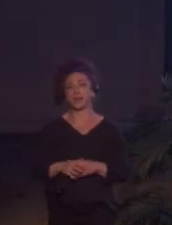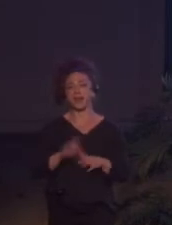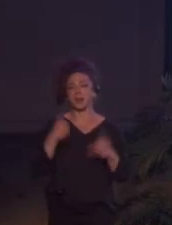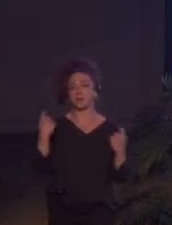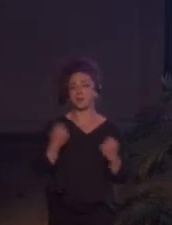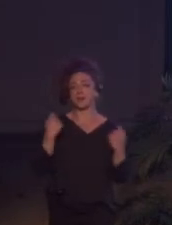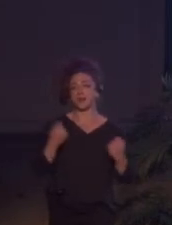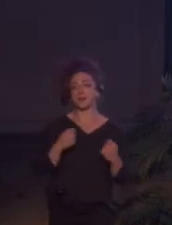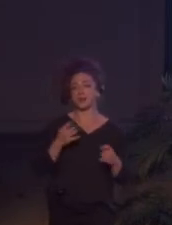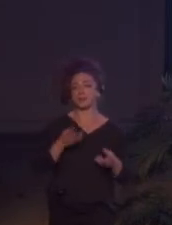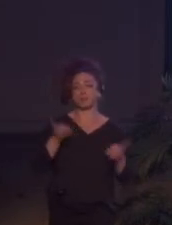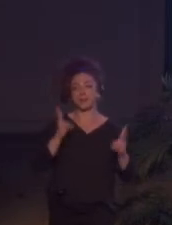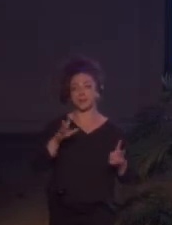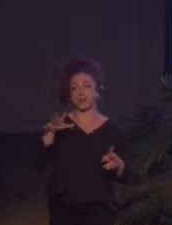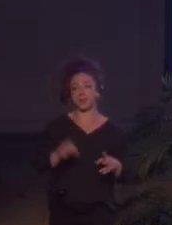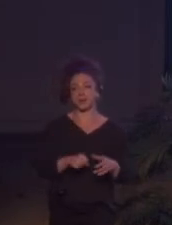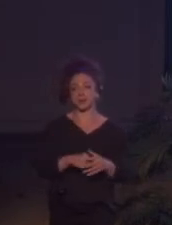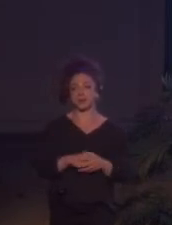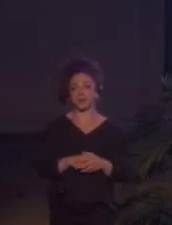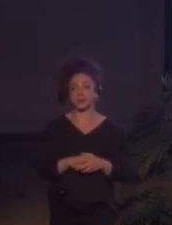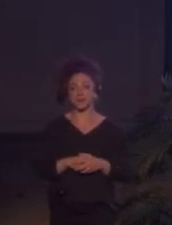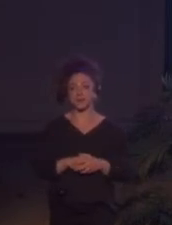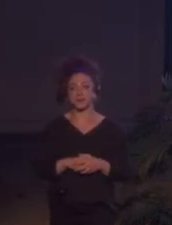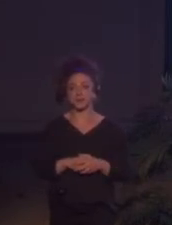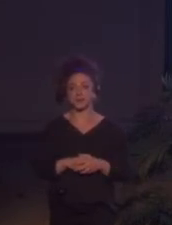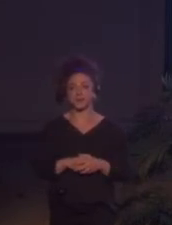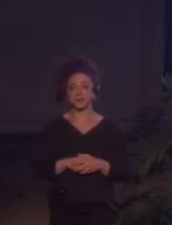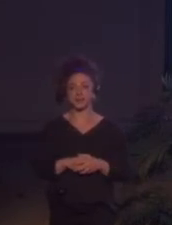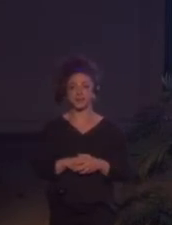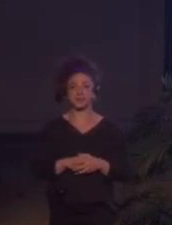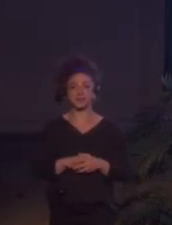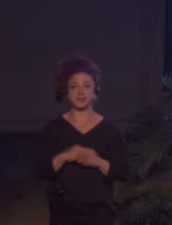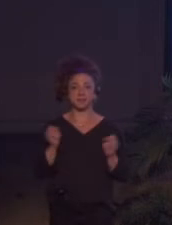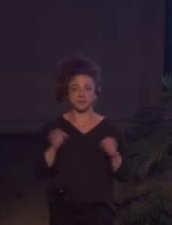ya que amablemente lo han sacado.